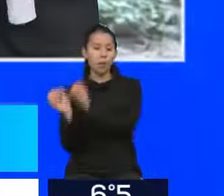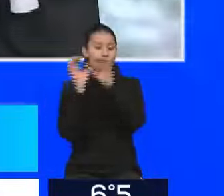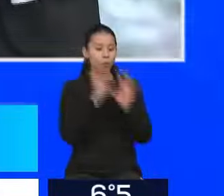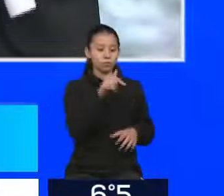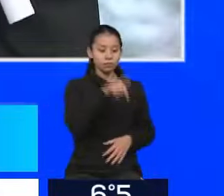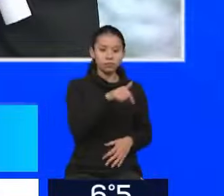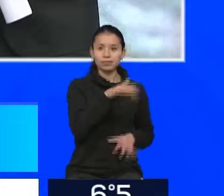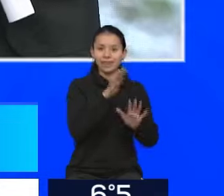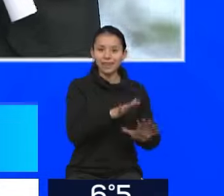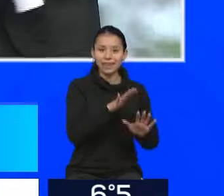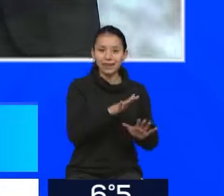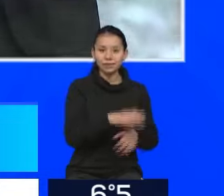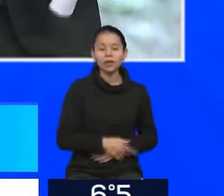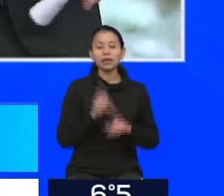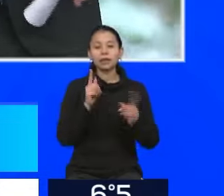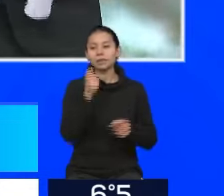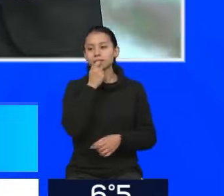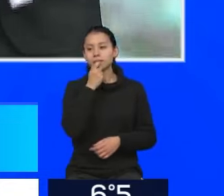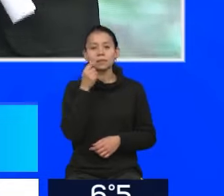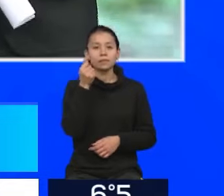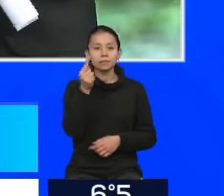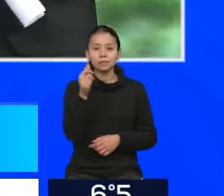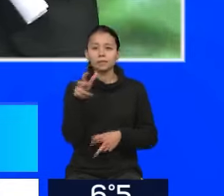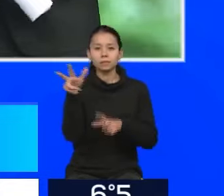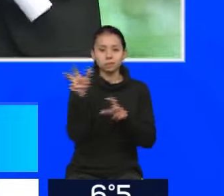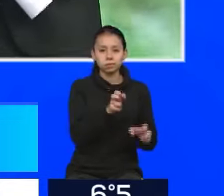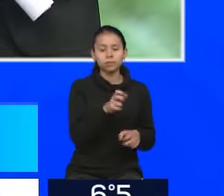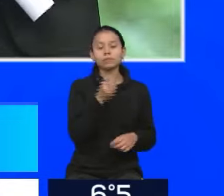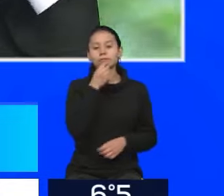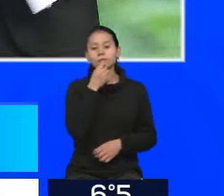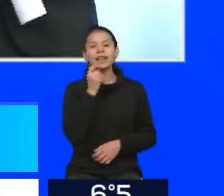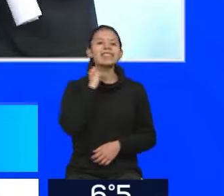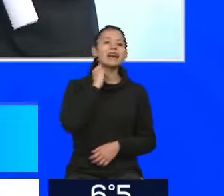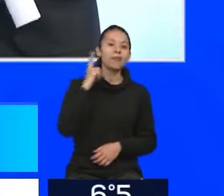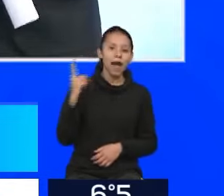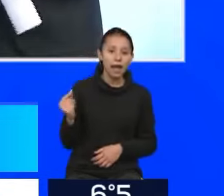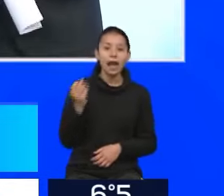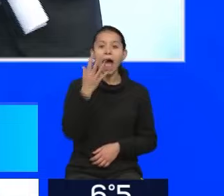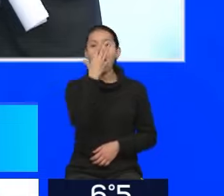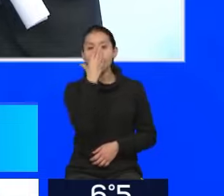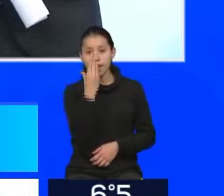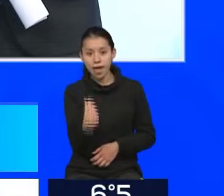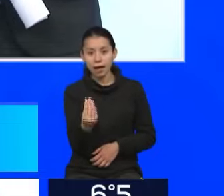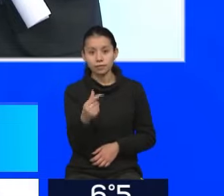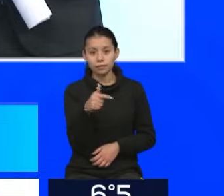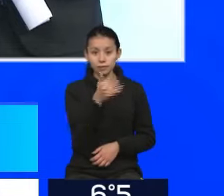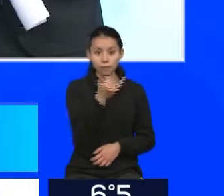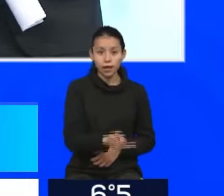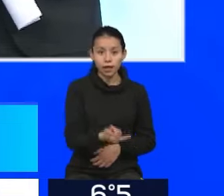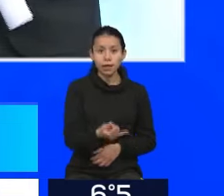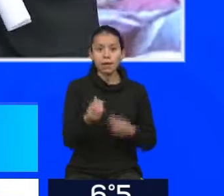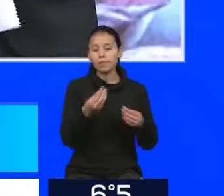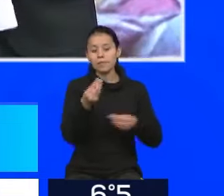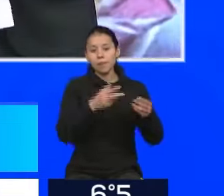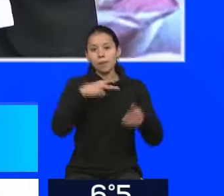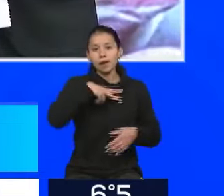financiado por las comunas, tanto San Rafael como General Alvear, y la intervención de algún privado para que se sostenga